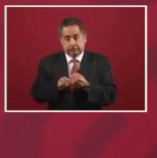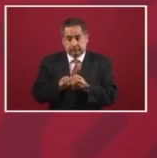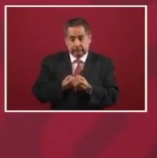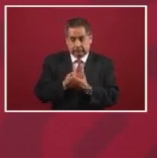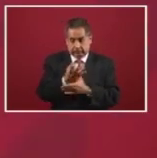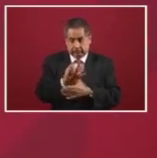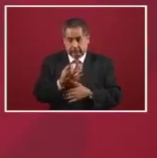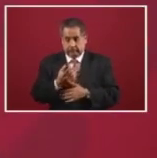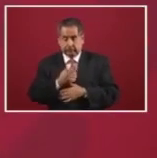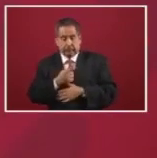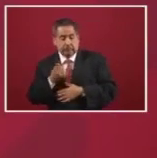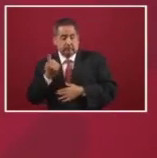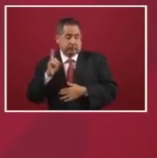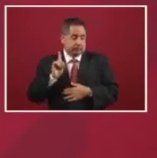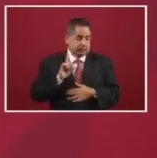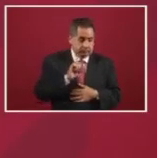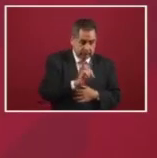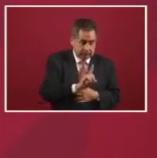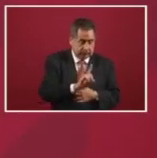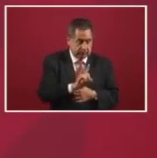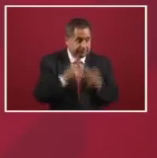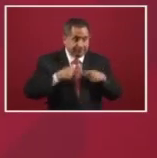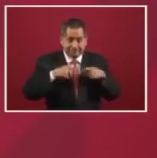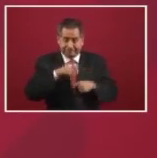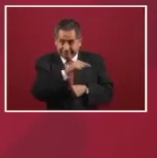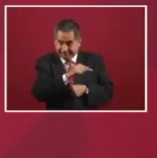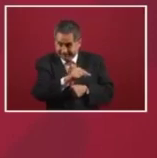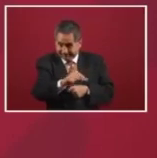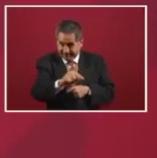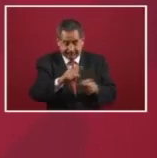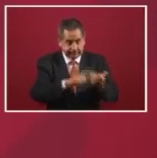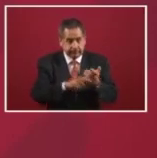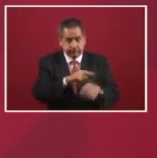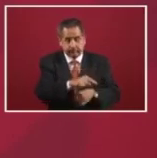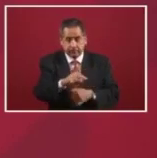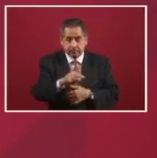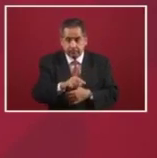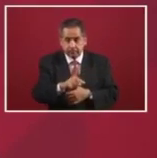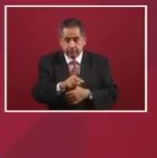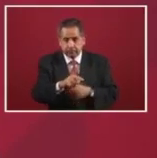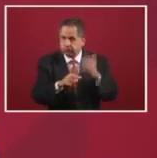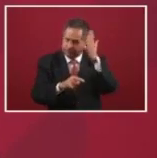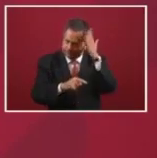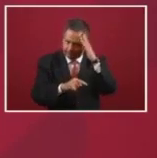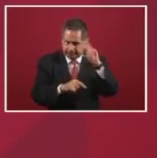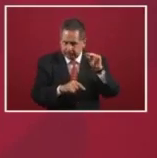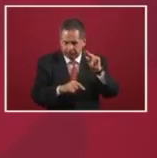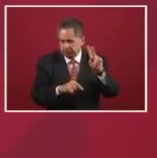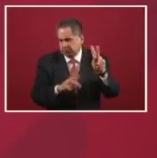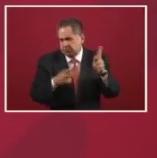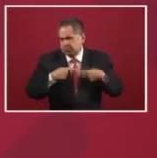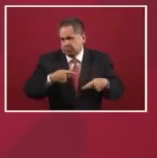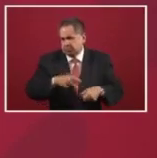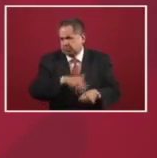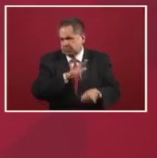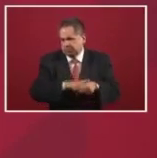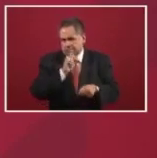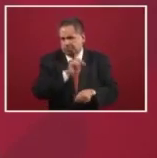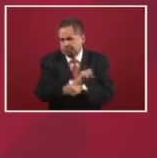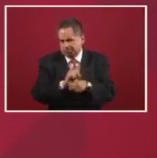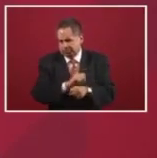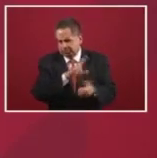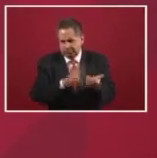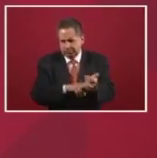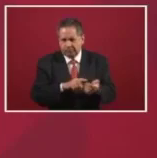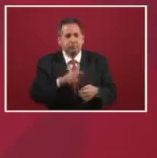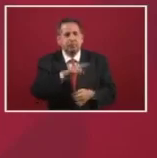y los que estaban ahí, que no los dirigentes, porque